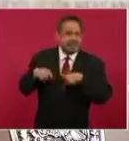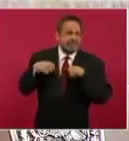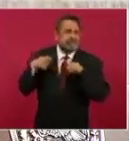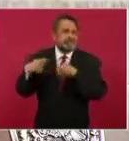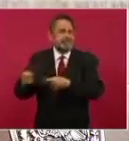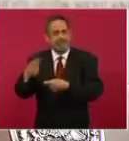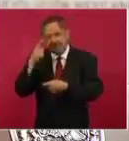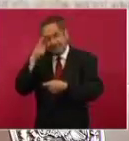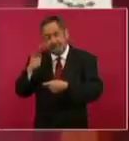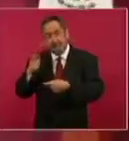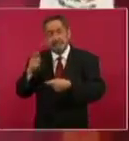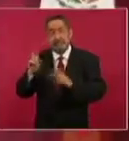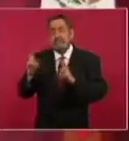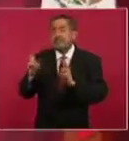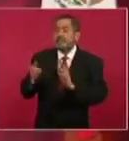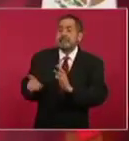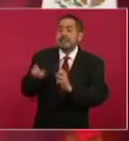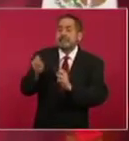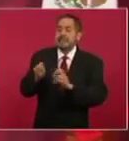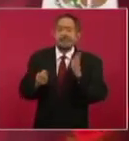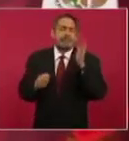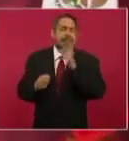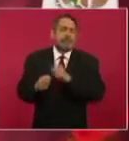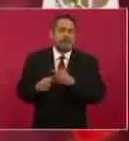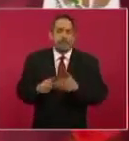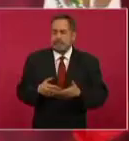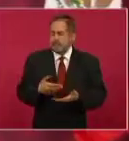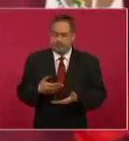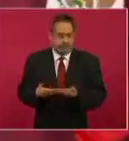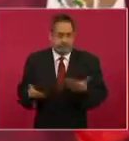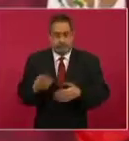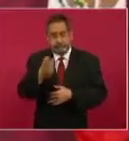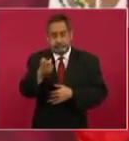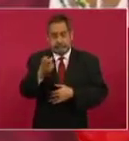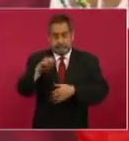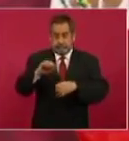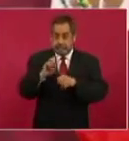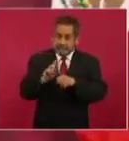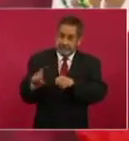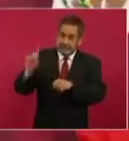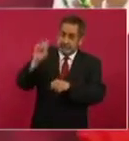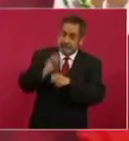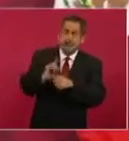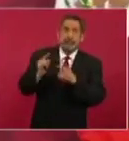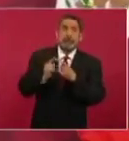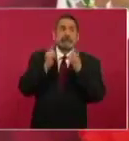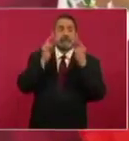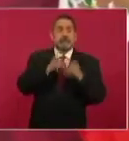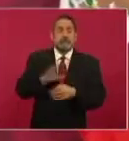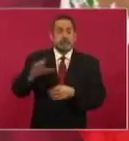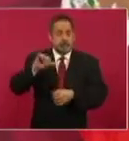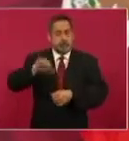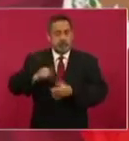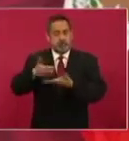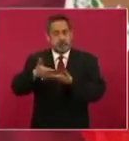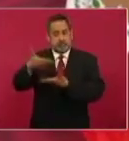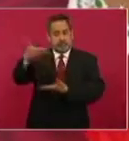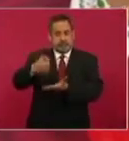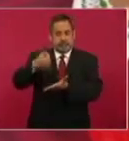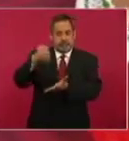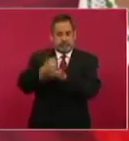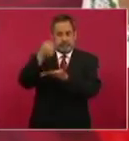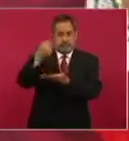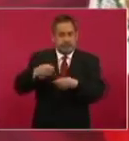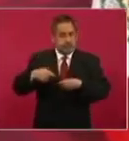dedicado a la recuperación del lago. Por eso hoy es un día histórico, porque este decreto lo que hace